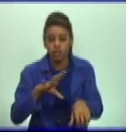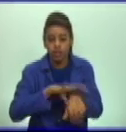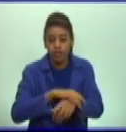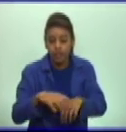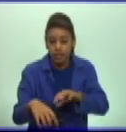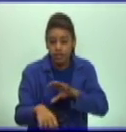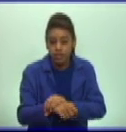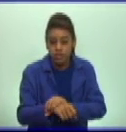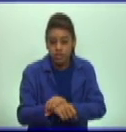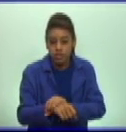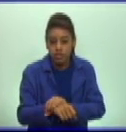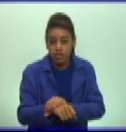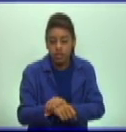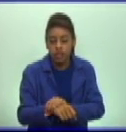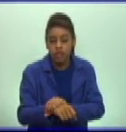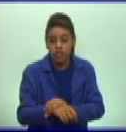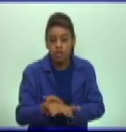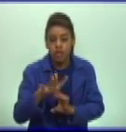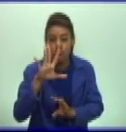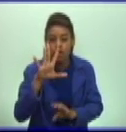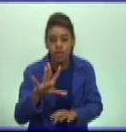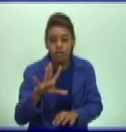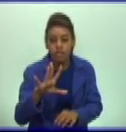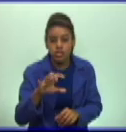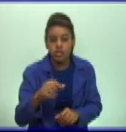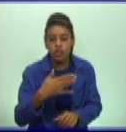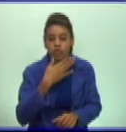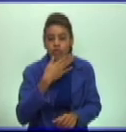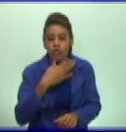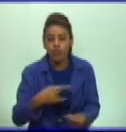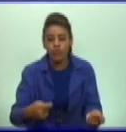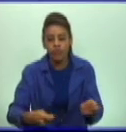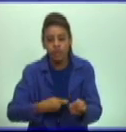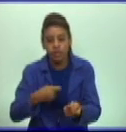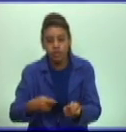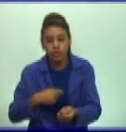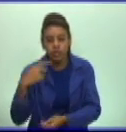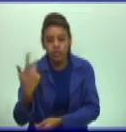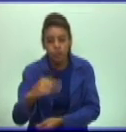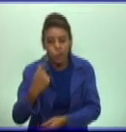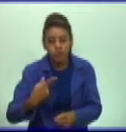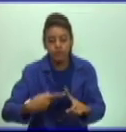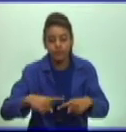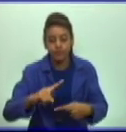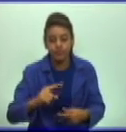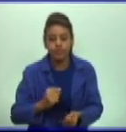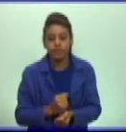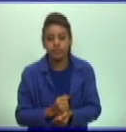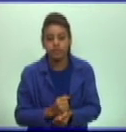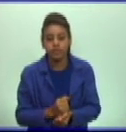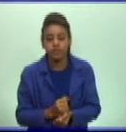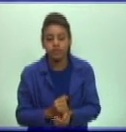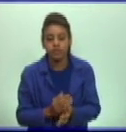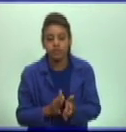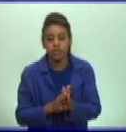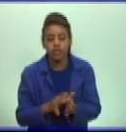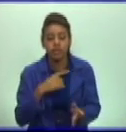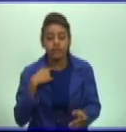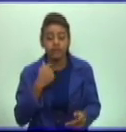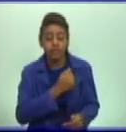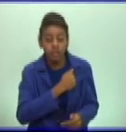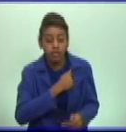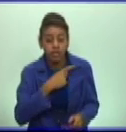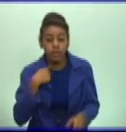Encarcelan y condenan a 5 jóvenes que estaban luchando contra el terrorismo y pretendían asesinar a nuestro